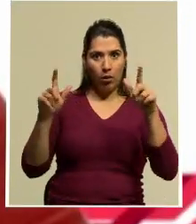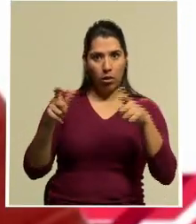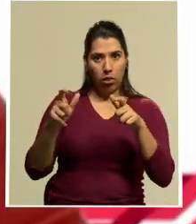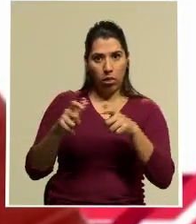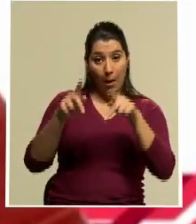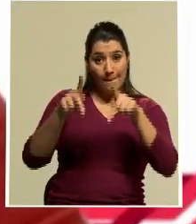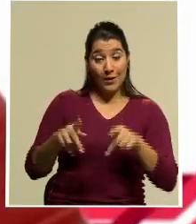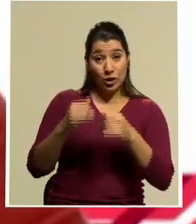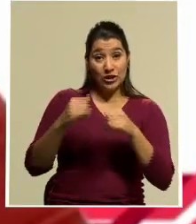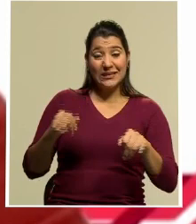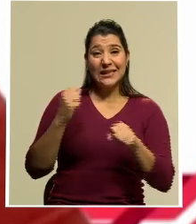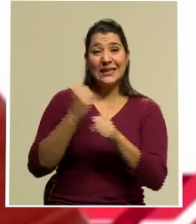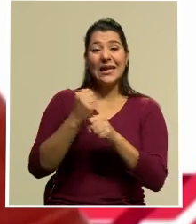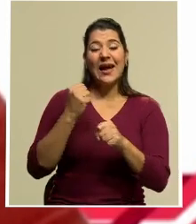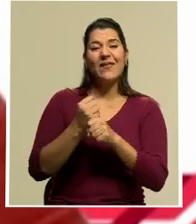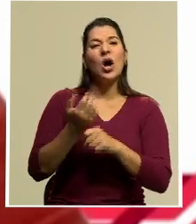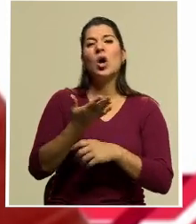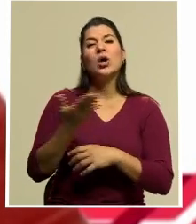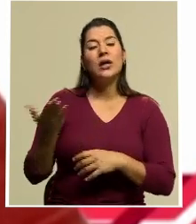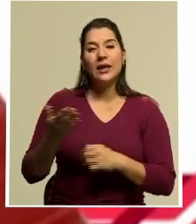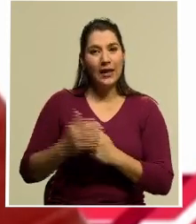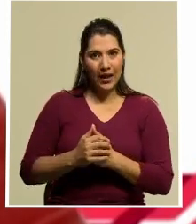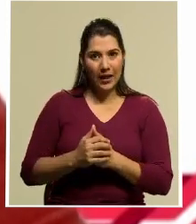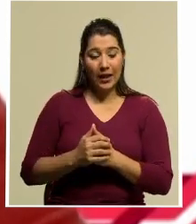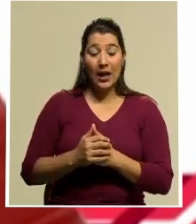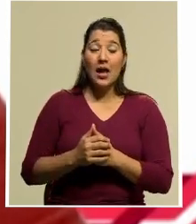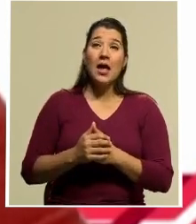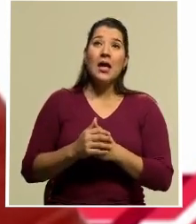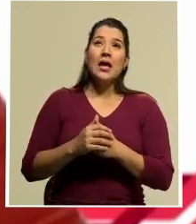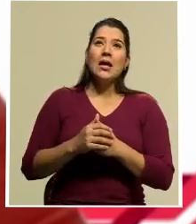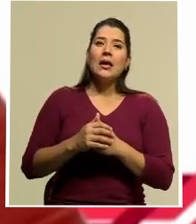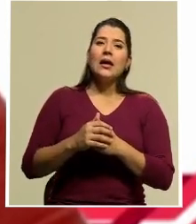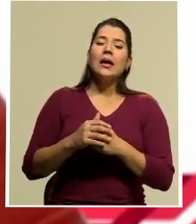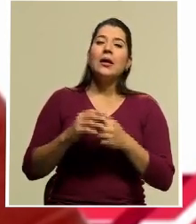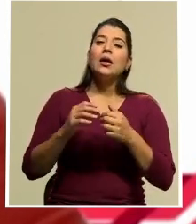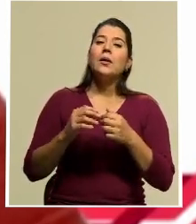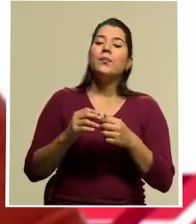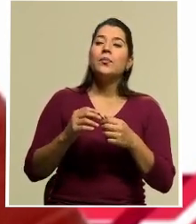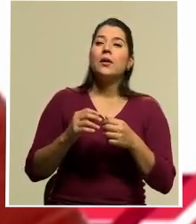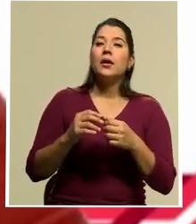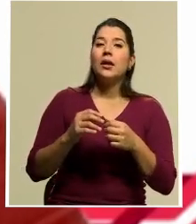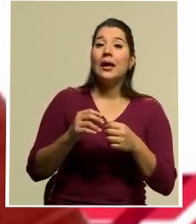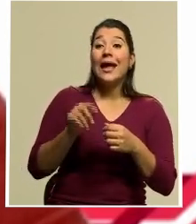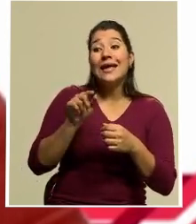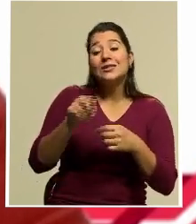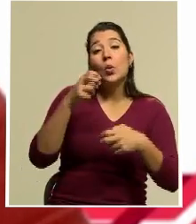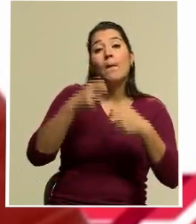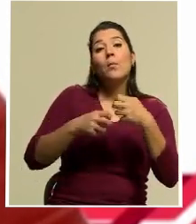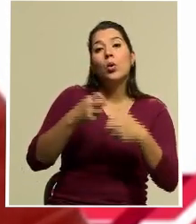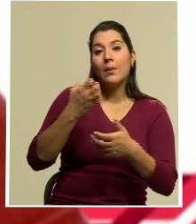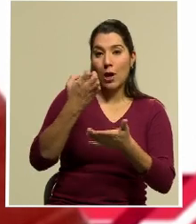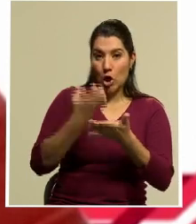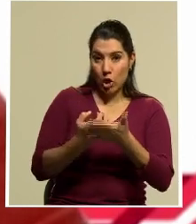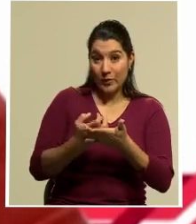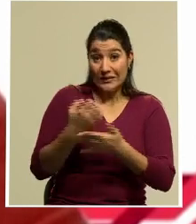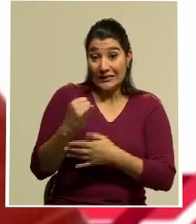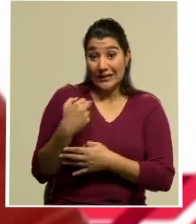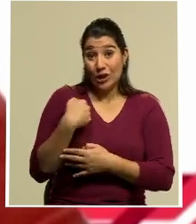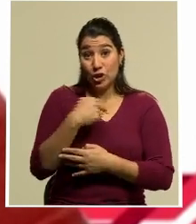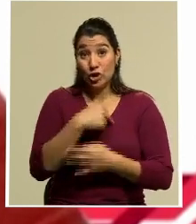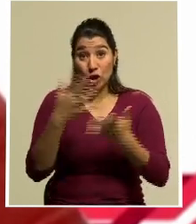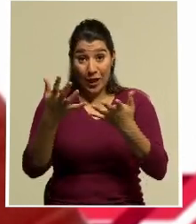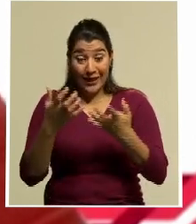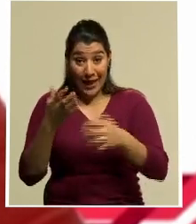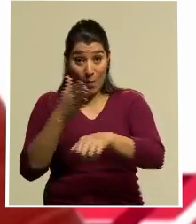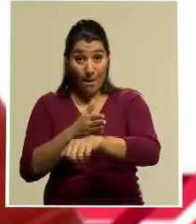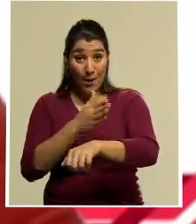es parte precisamente de un problema de naturaleza económico. Si queremos mejorar la